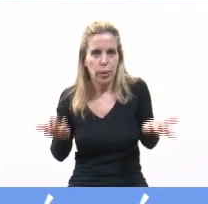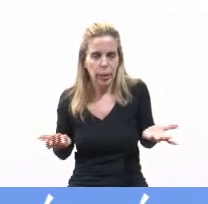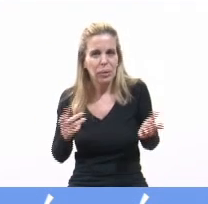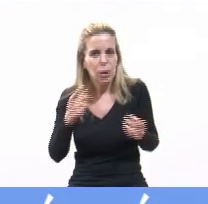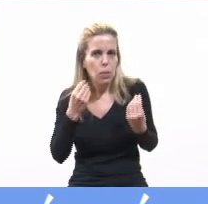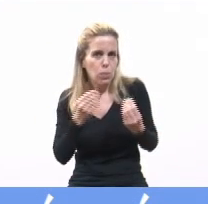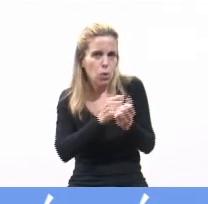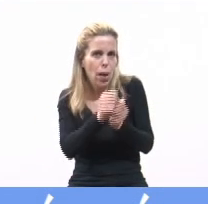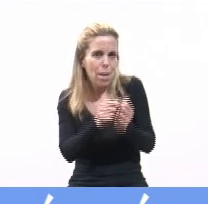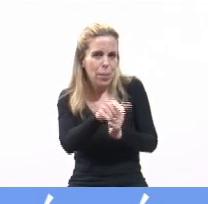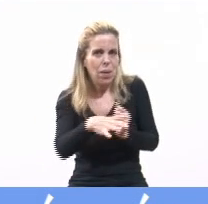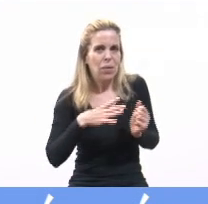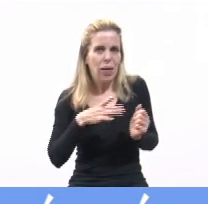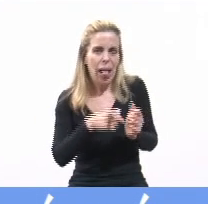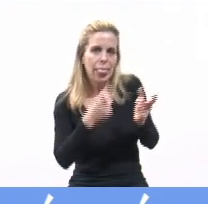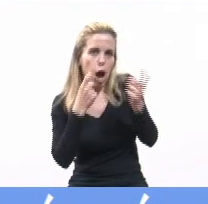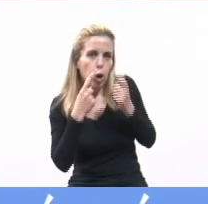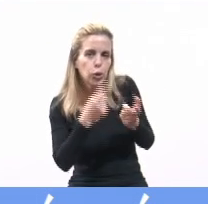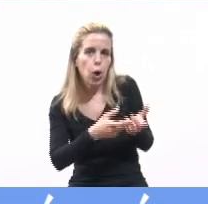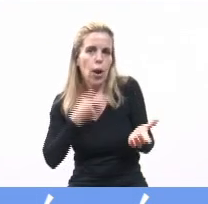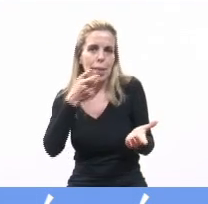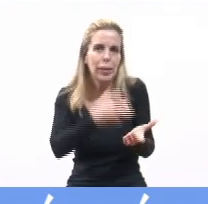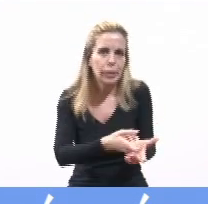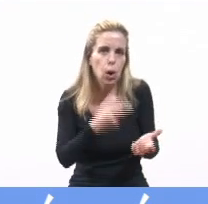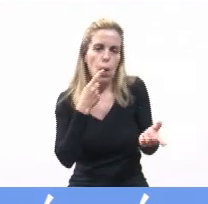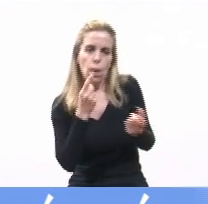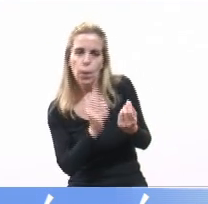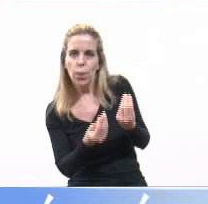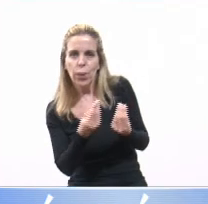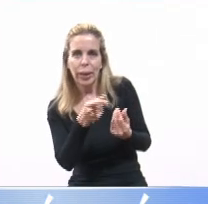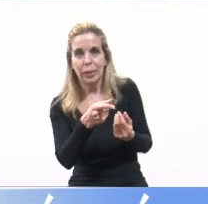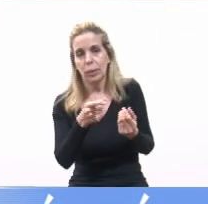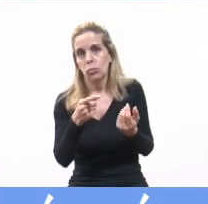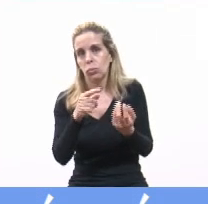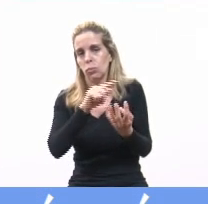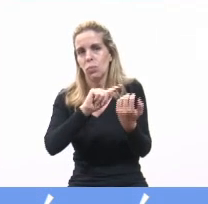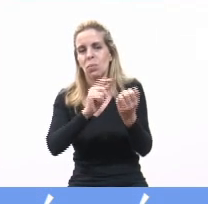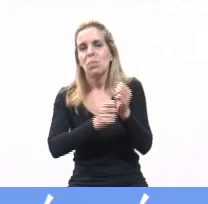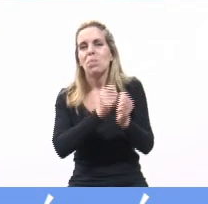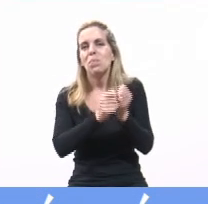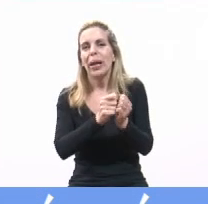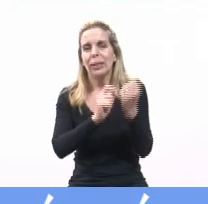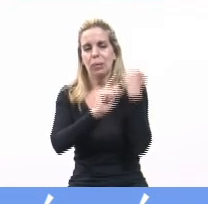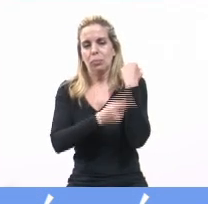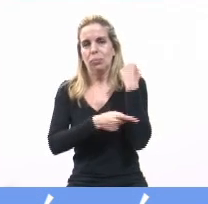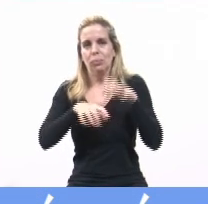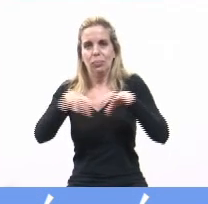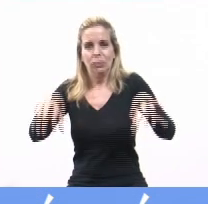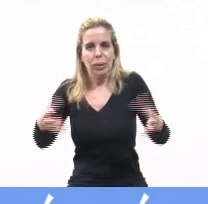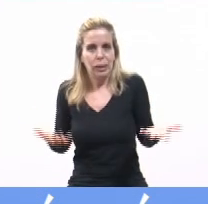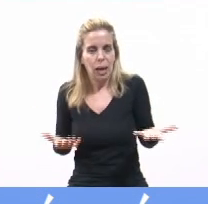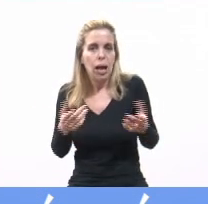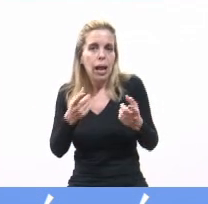falta de inversión, la falta de control y la presión a estos monopolios que tanto alejan a los argentinos de